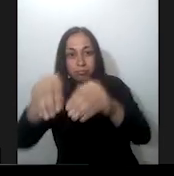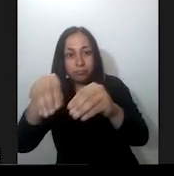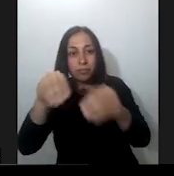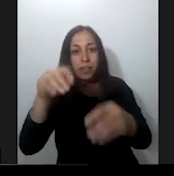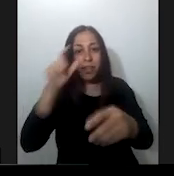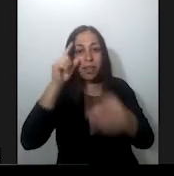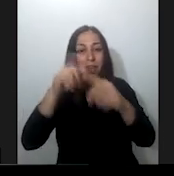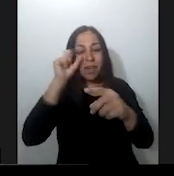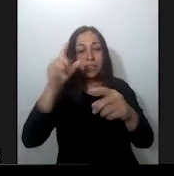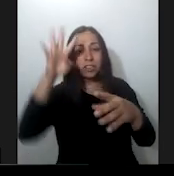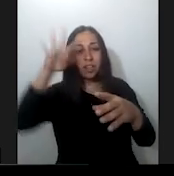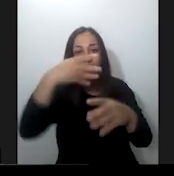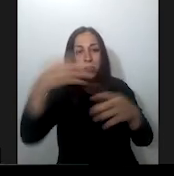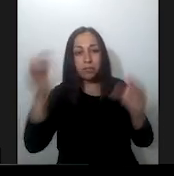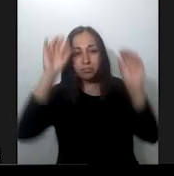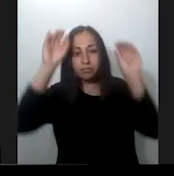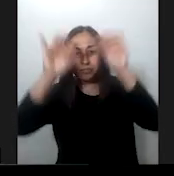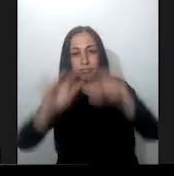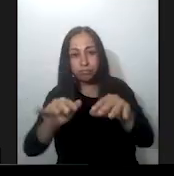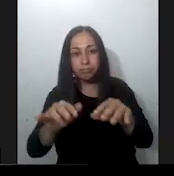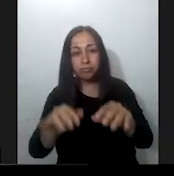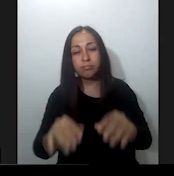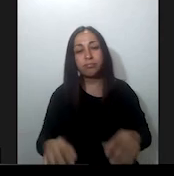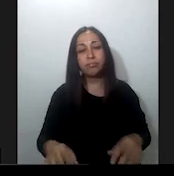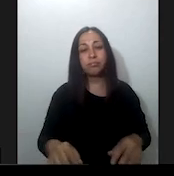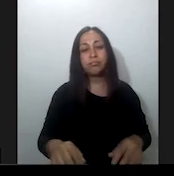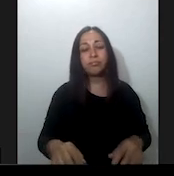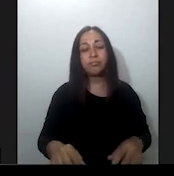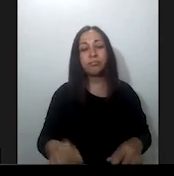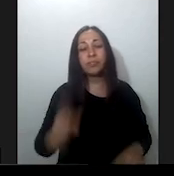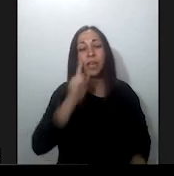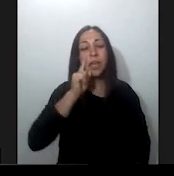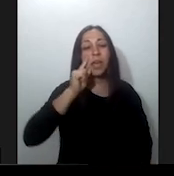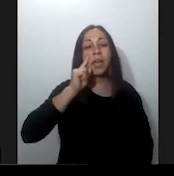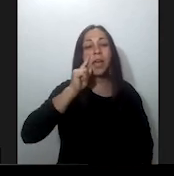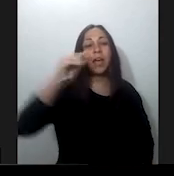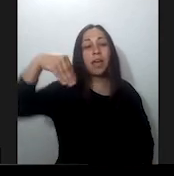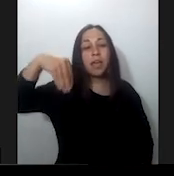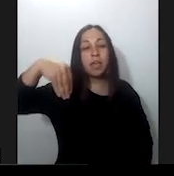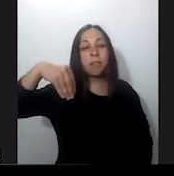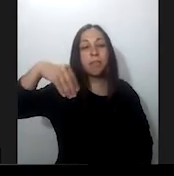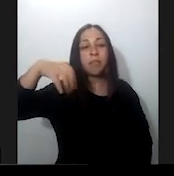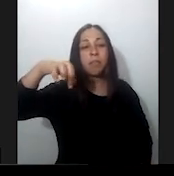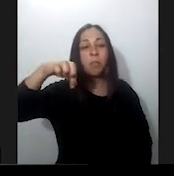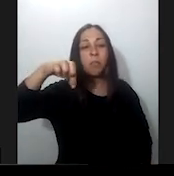Excel. ¿Bien? Es como que lo estoy embebiendo dentro del Excel. Importar.